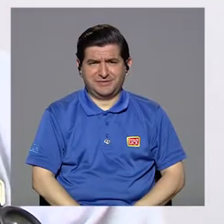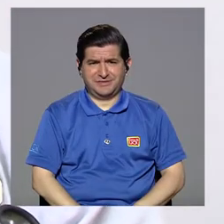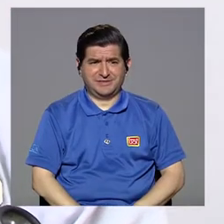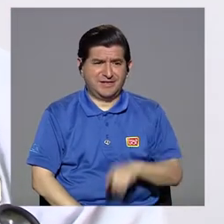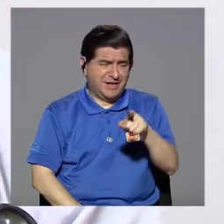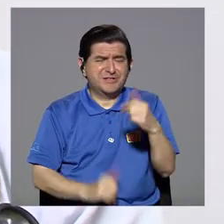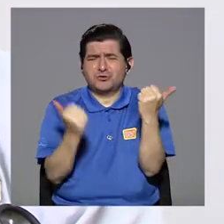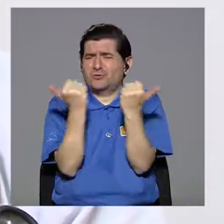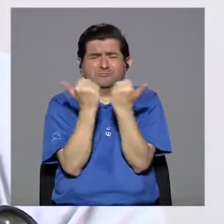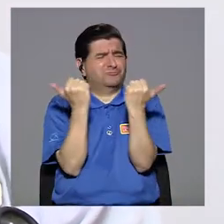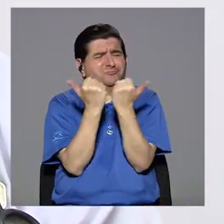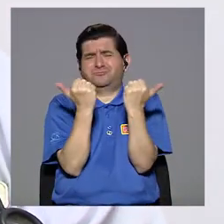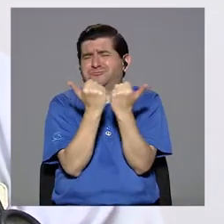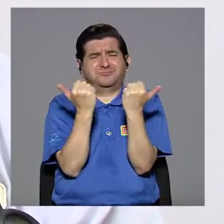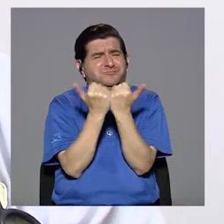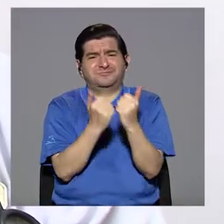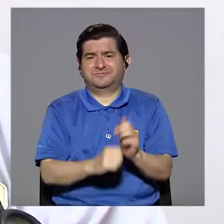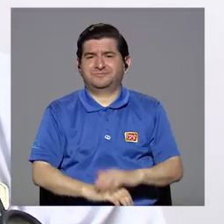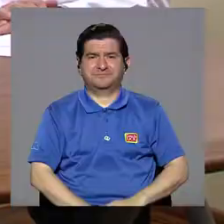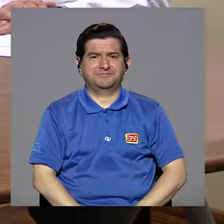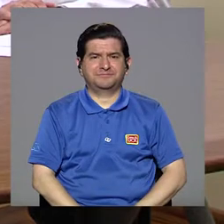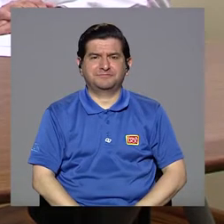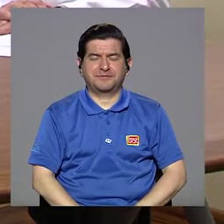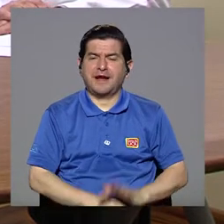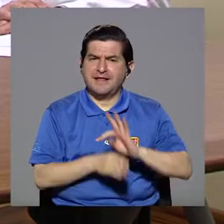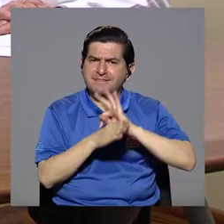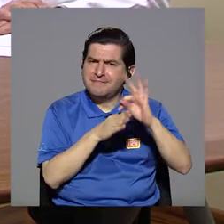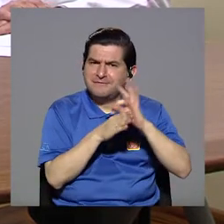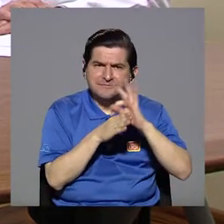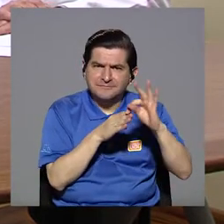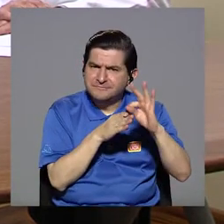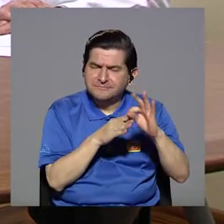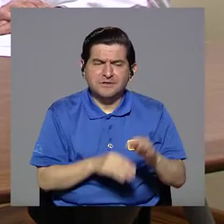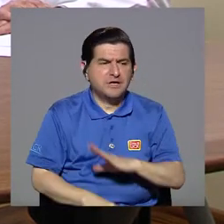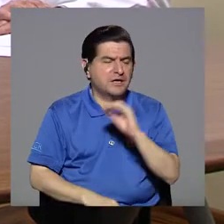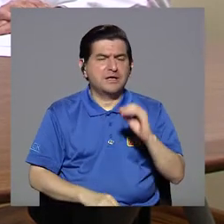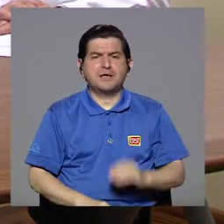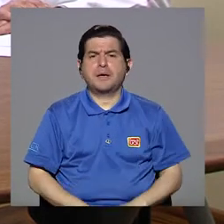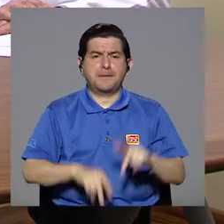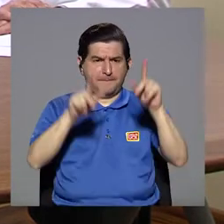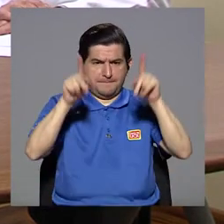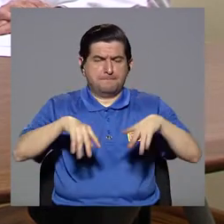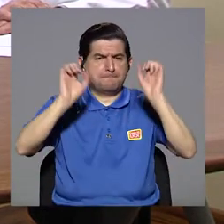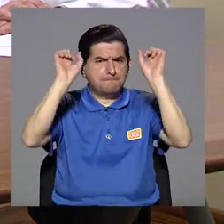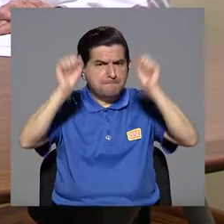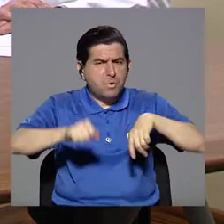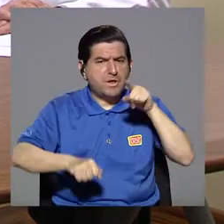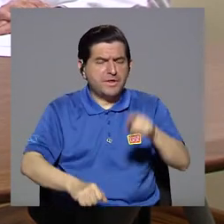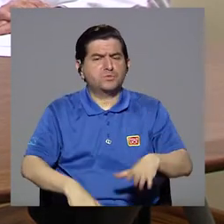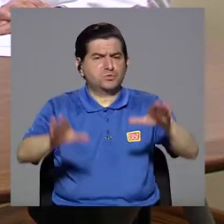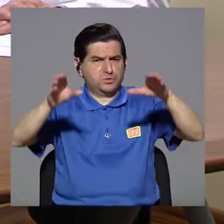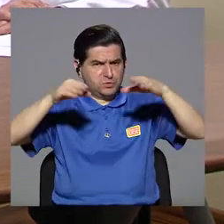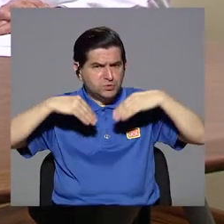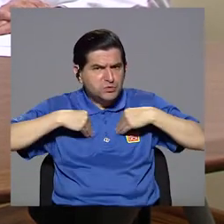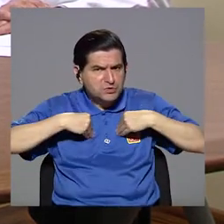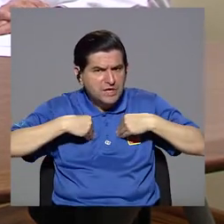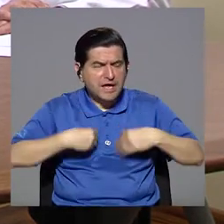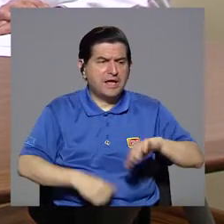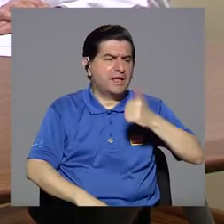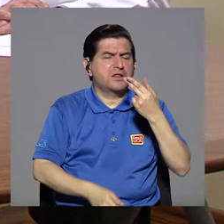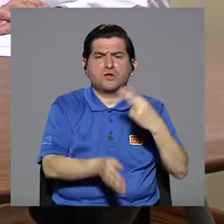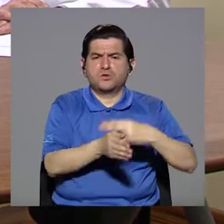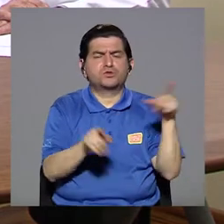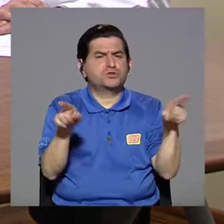habría un hacinamiento muy importante los tratamientos entonces si la cantidad de personas que podrían digamos ustedes recibir